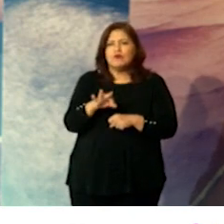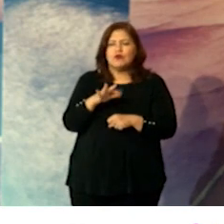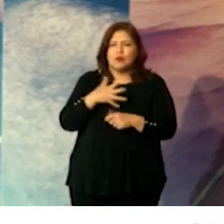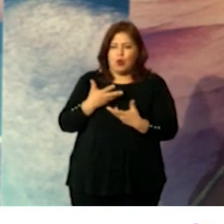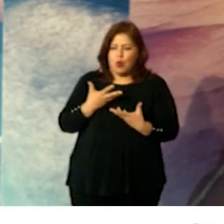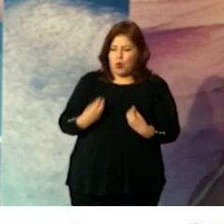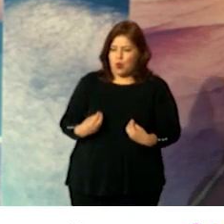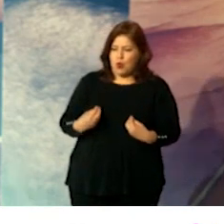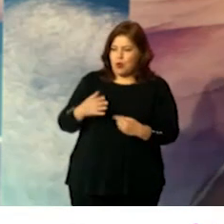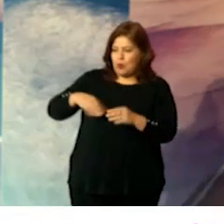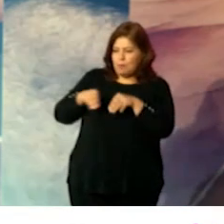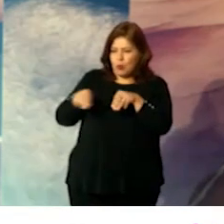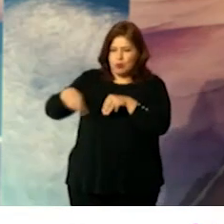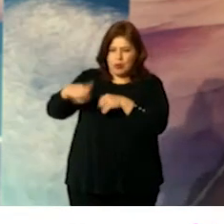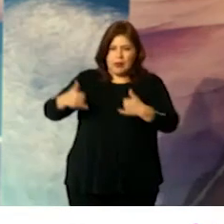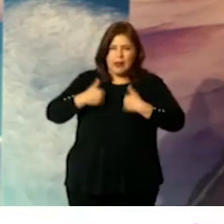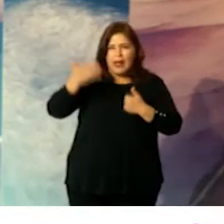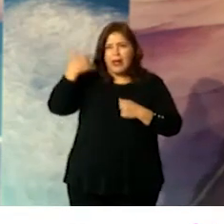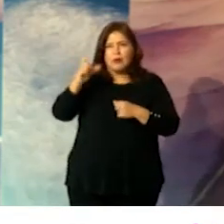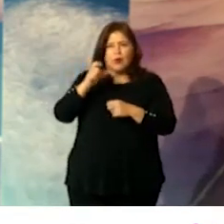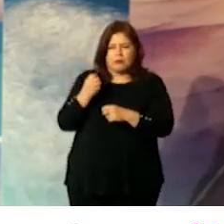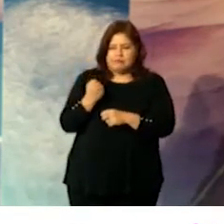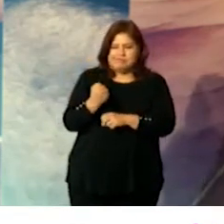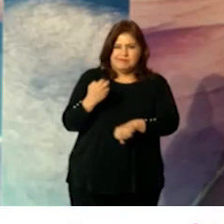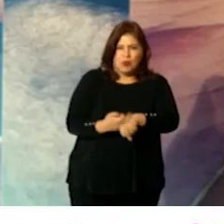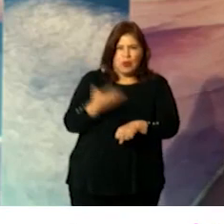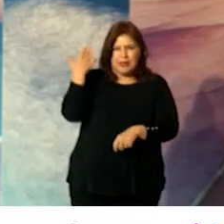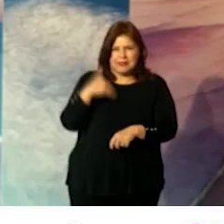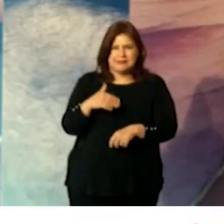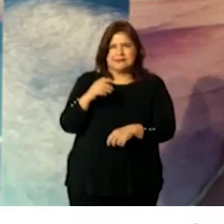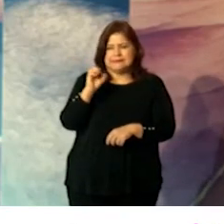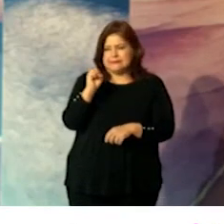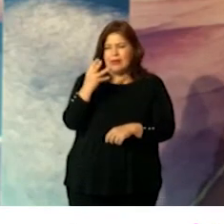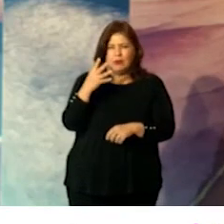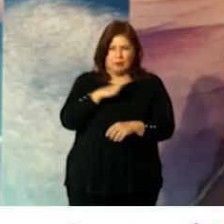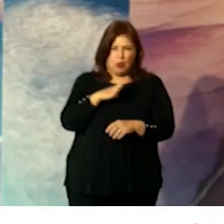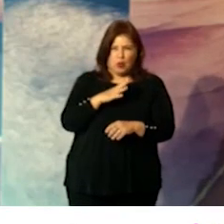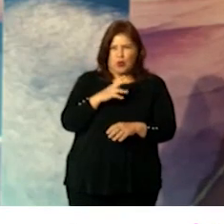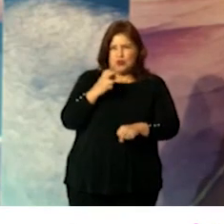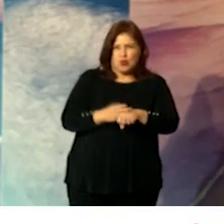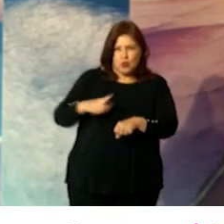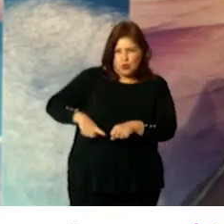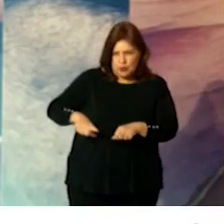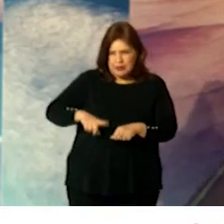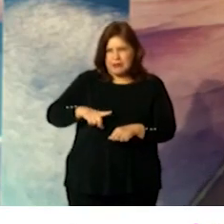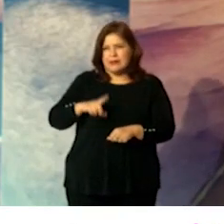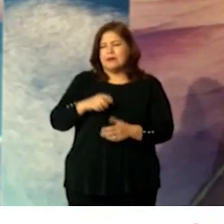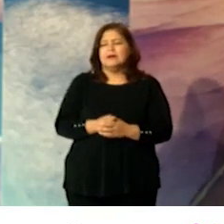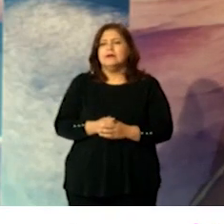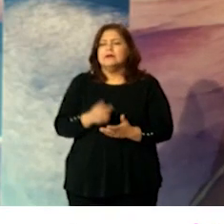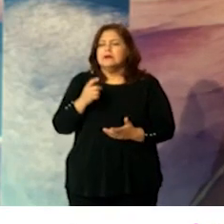juventud durante la dictadura militar en 64. O sea, en todos